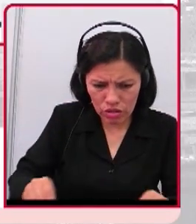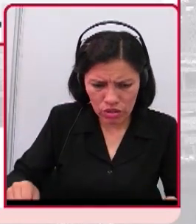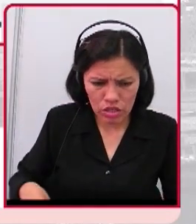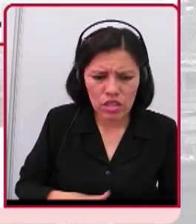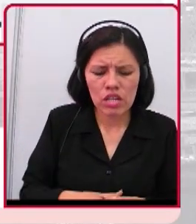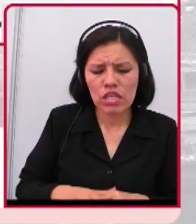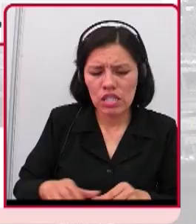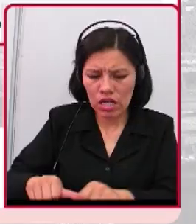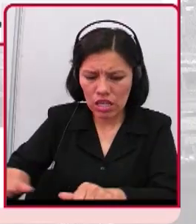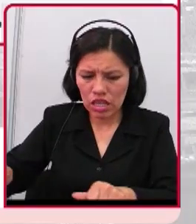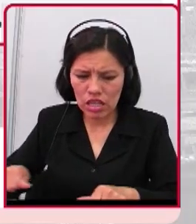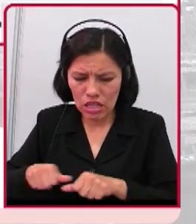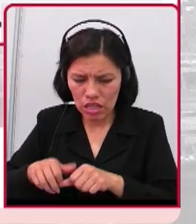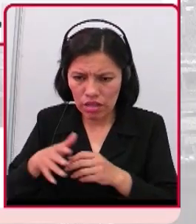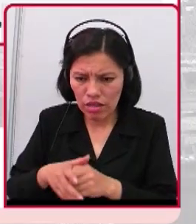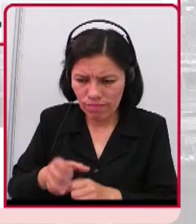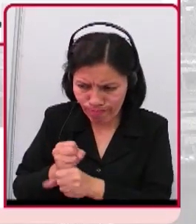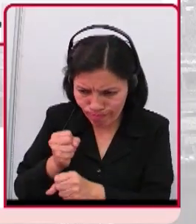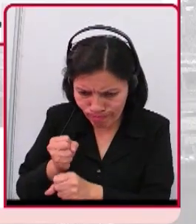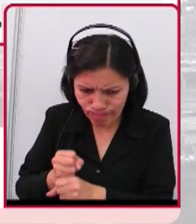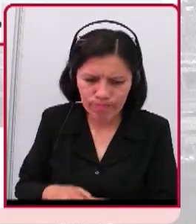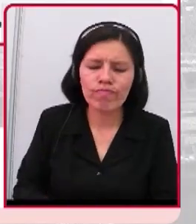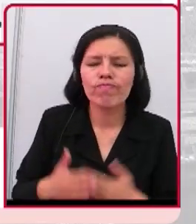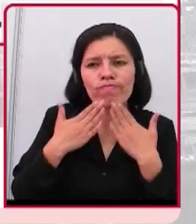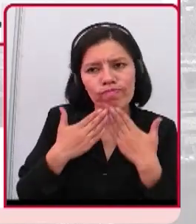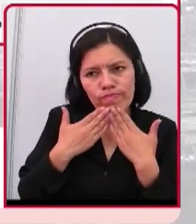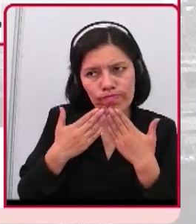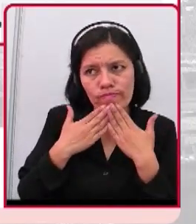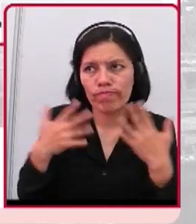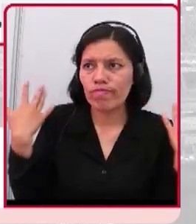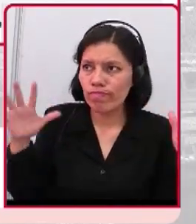fecha. Eso sería lo principal por mi parte. Muchísimas gracias.